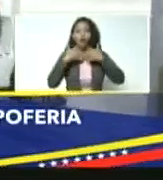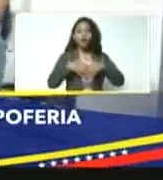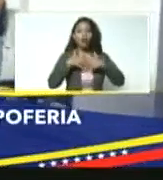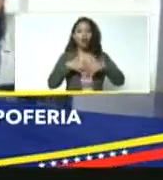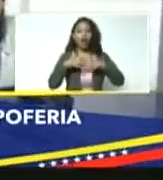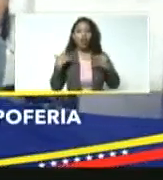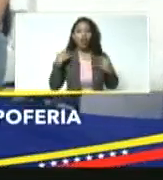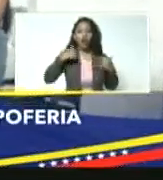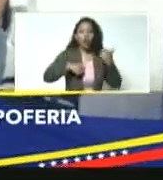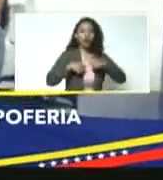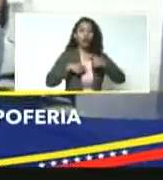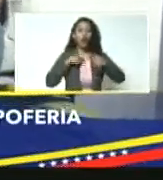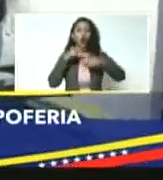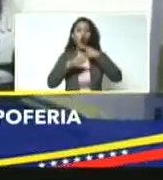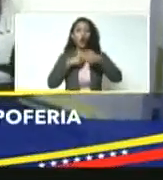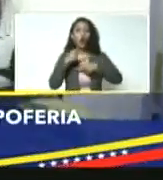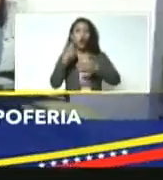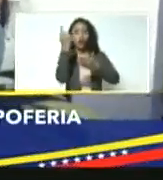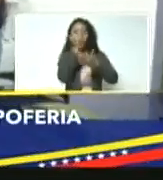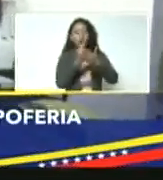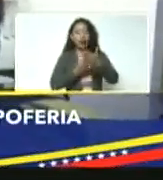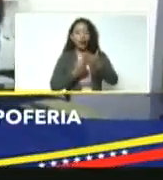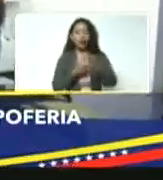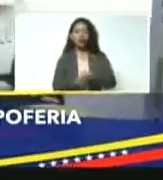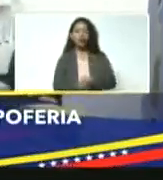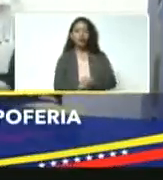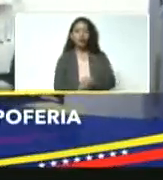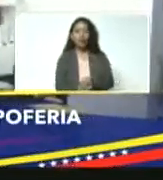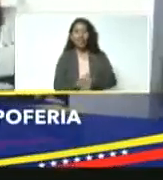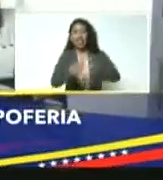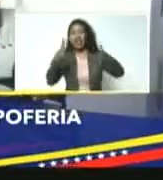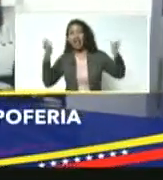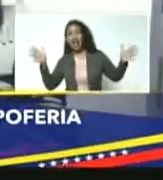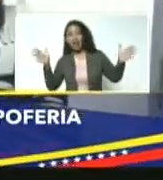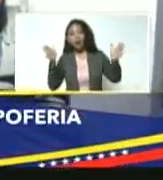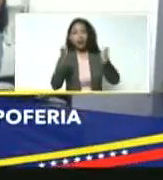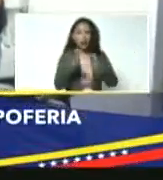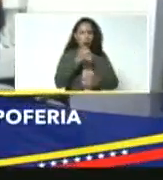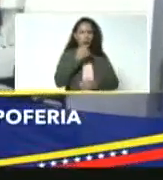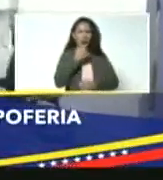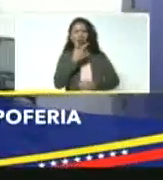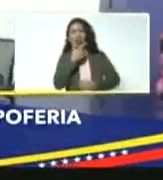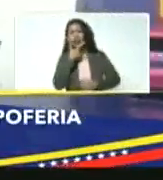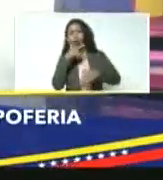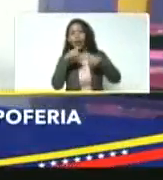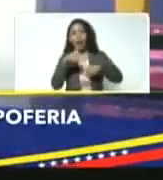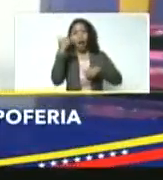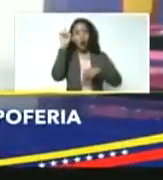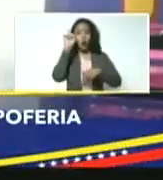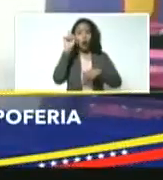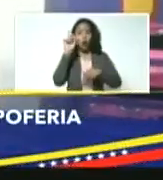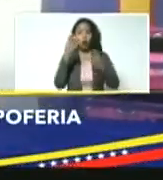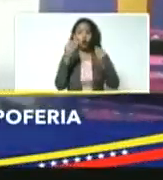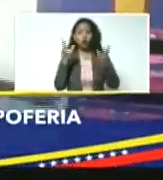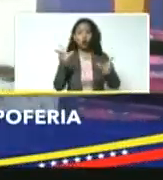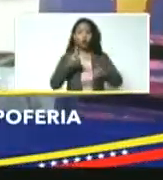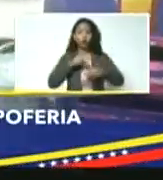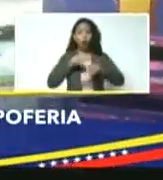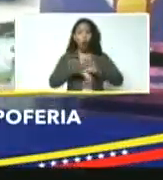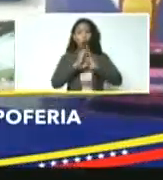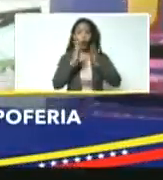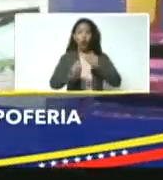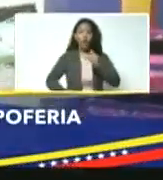bolsos, colores, diseños, tamaños, bellezas. Aquí está uno muy adaptado al Mundial de